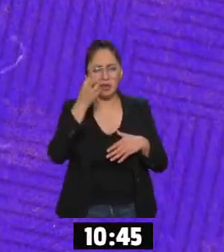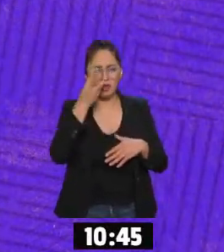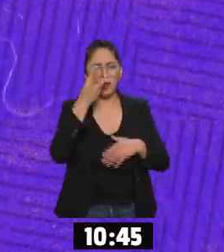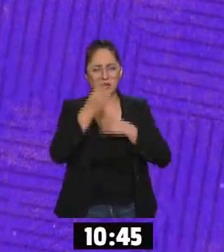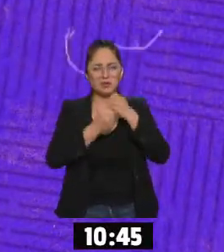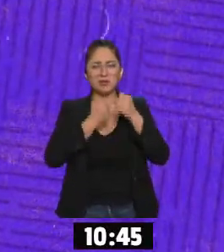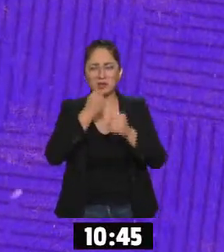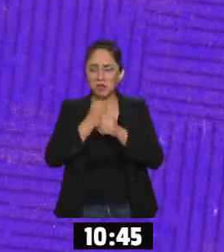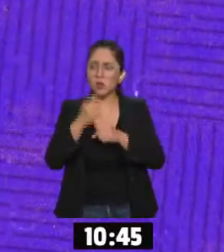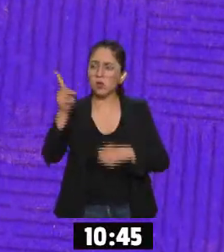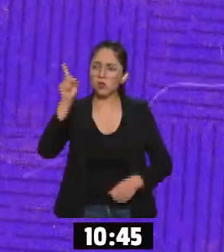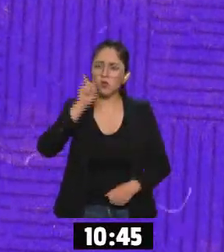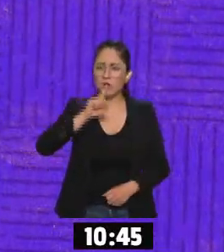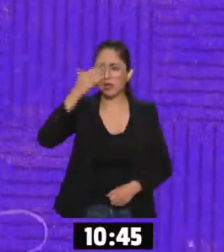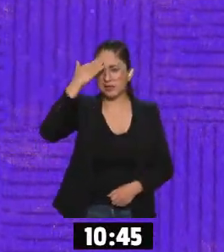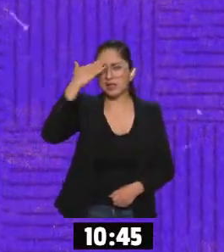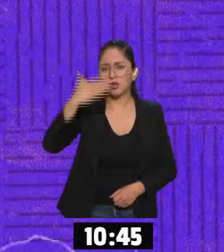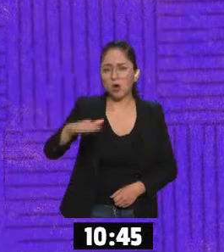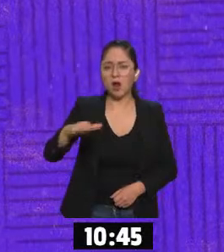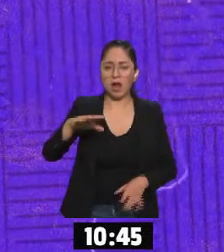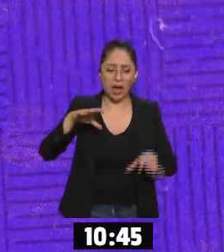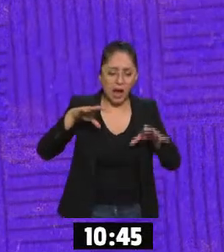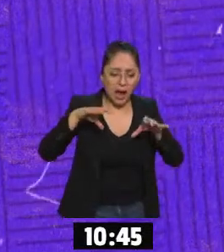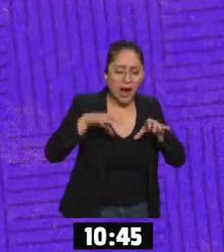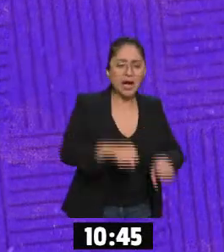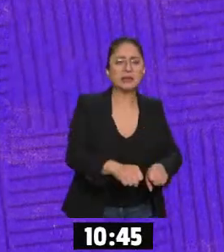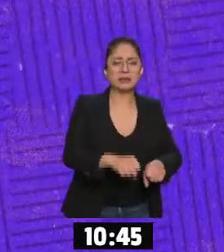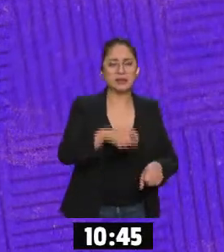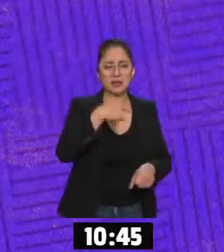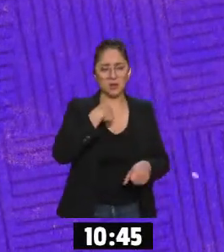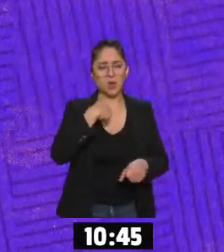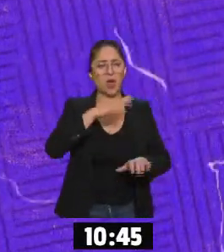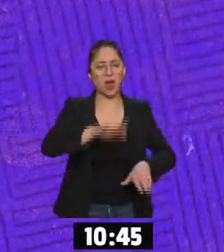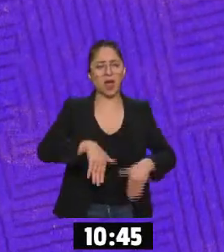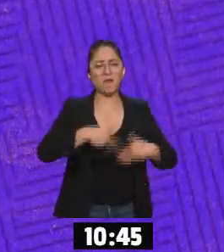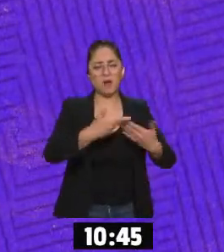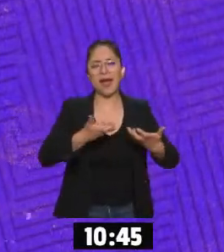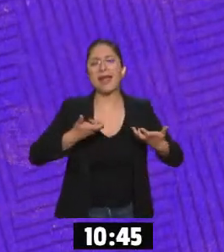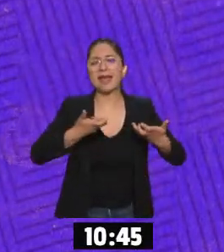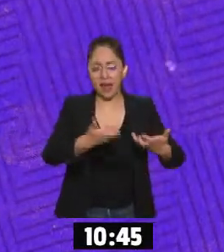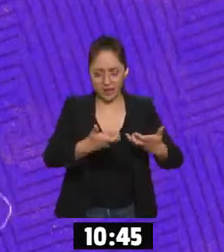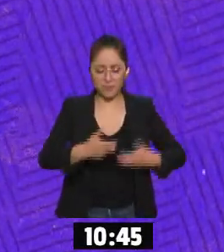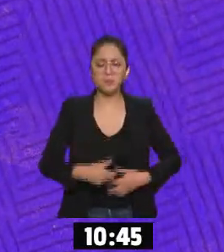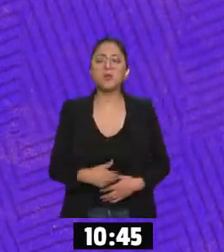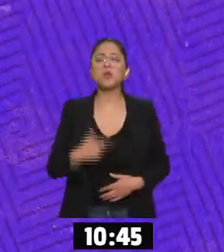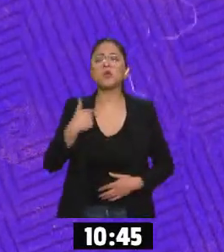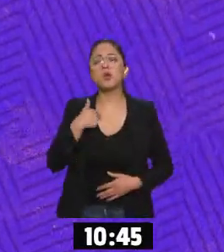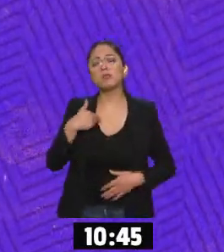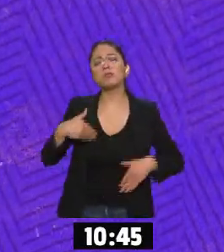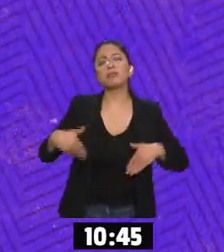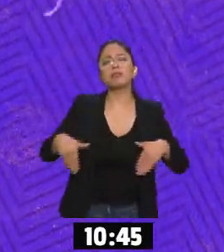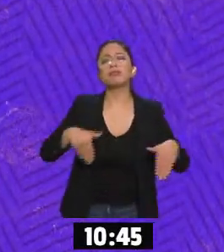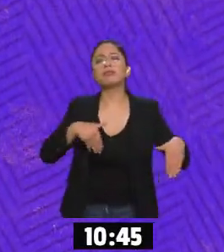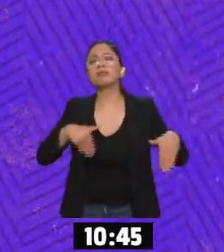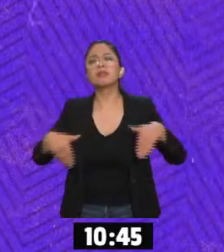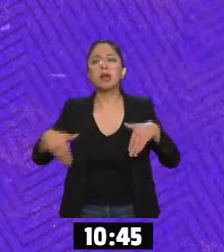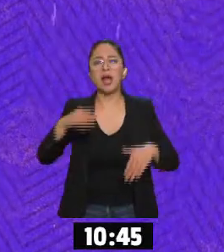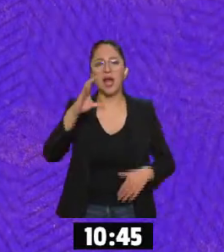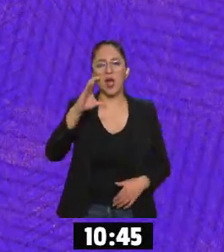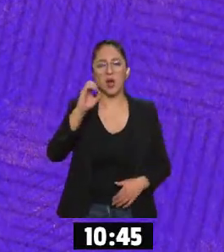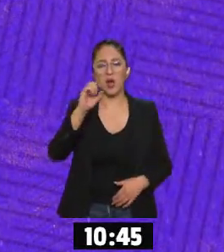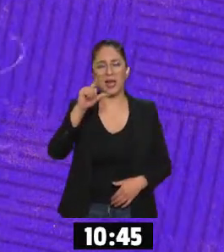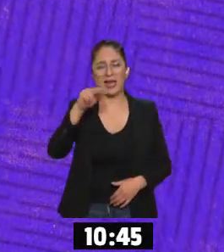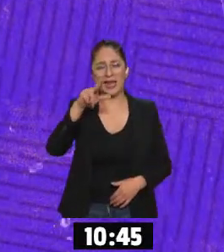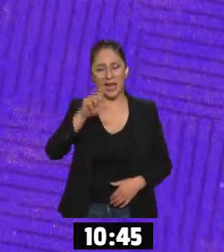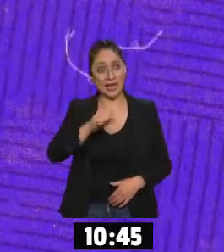la señora Oliva me agarró ahí en la calle. Yo iba caminando pa' Colinas, porque ahí me quedaba mi puesto de tacos favorito.